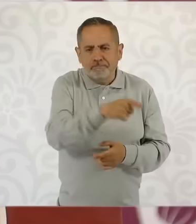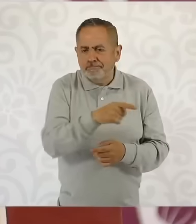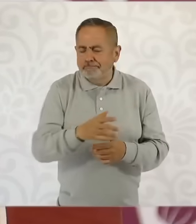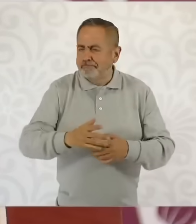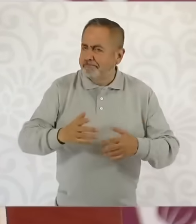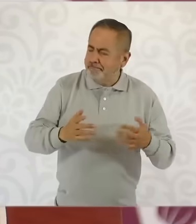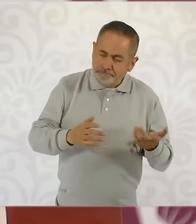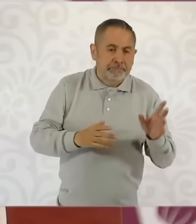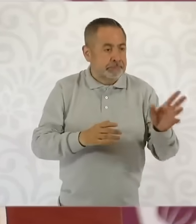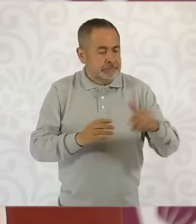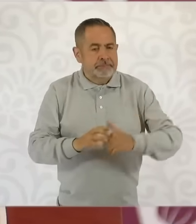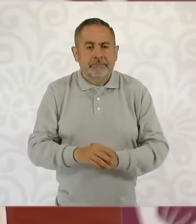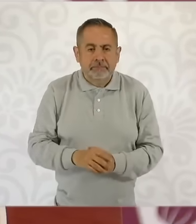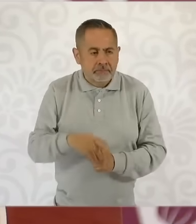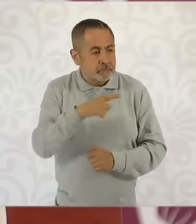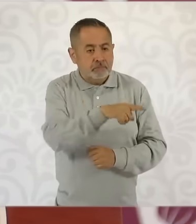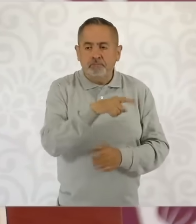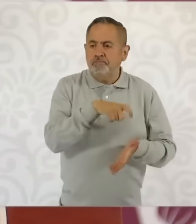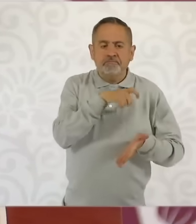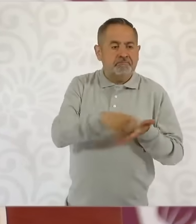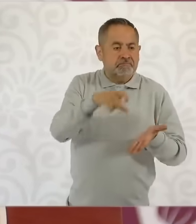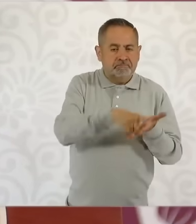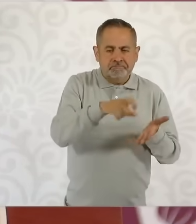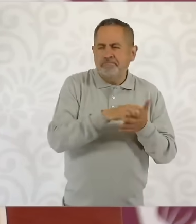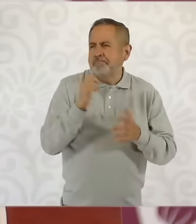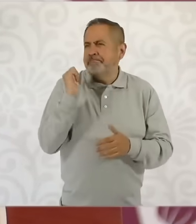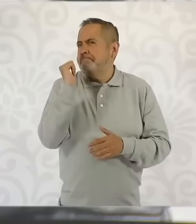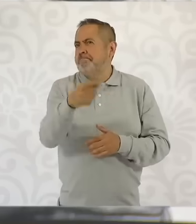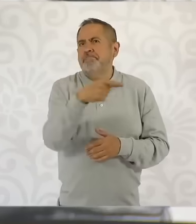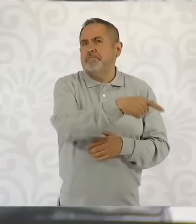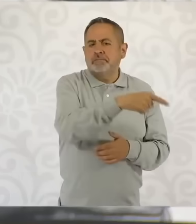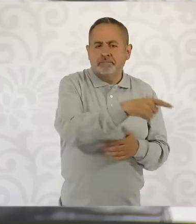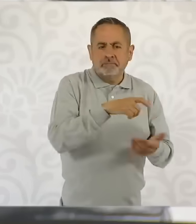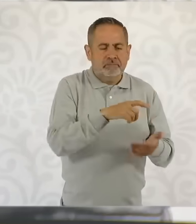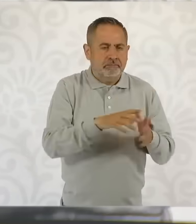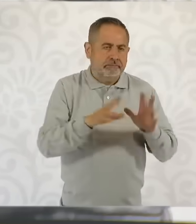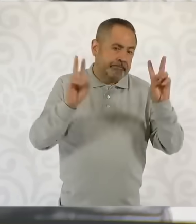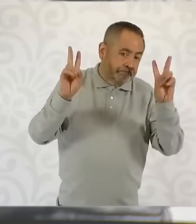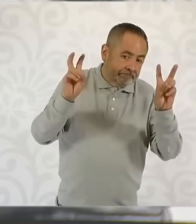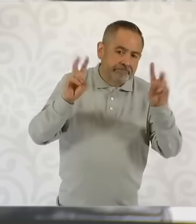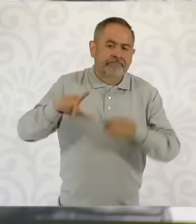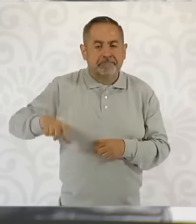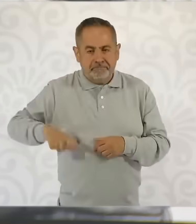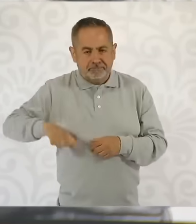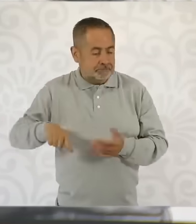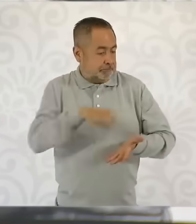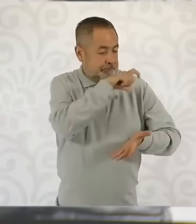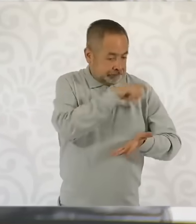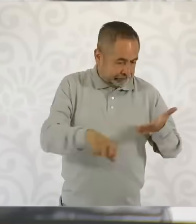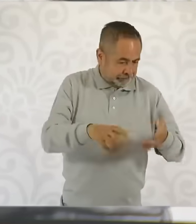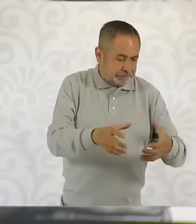en donde compraban algo o el gobierno a través de distintas